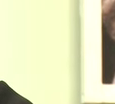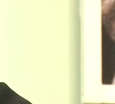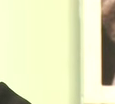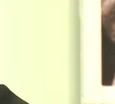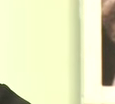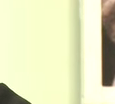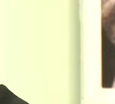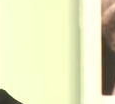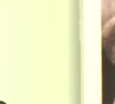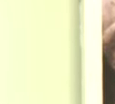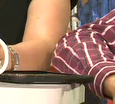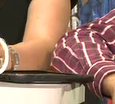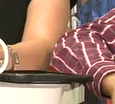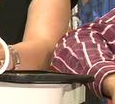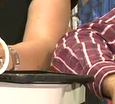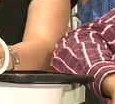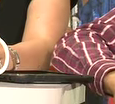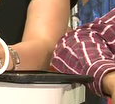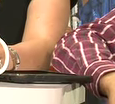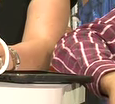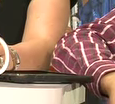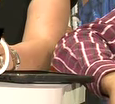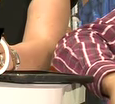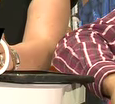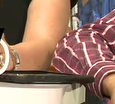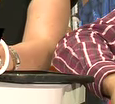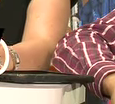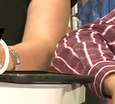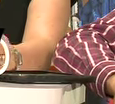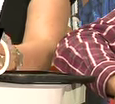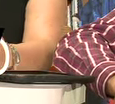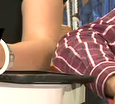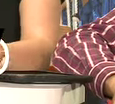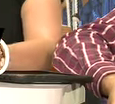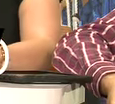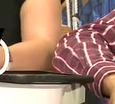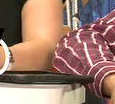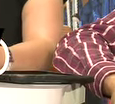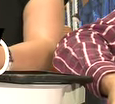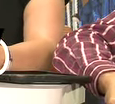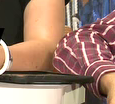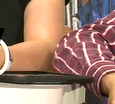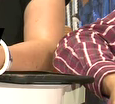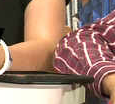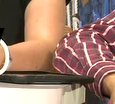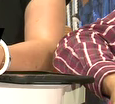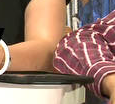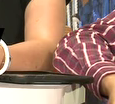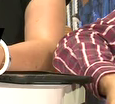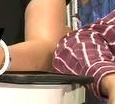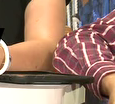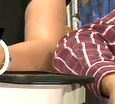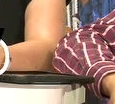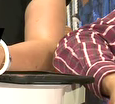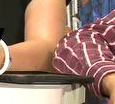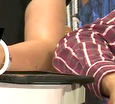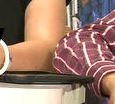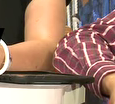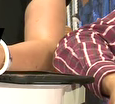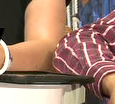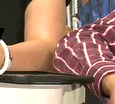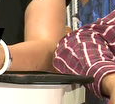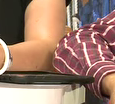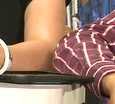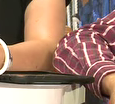Muchísimas gracias, mi querido Juanra. Vamos a hablar de un tema muy delicado. Hay que recordar que los hijos son prioridad, independientemente si nos llevamos bien